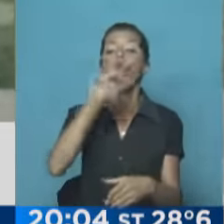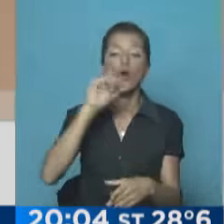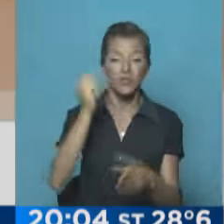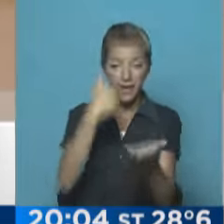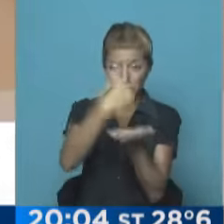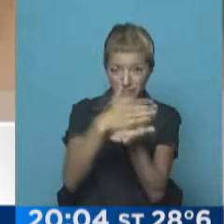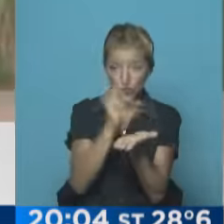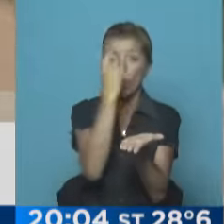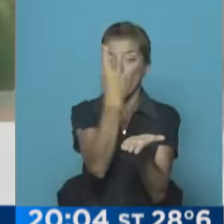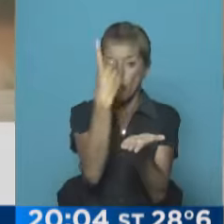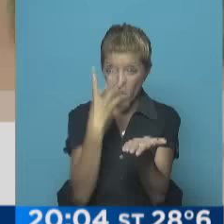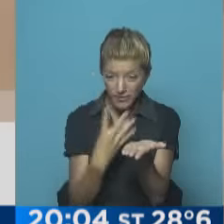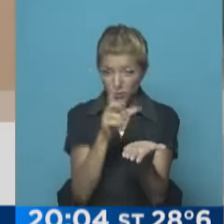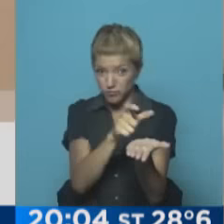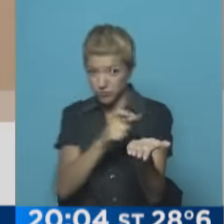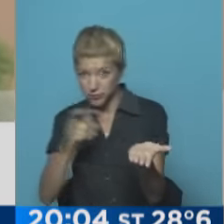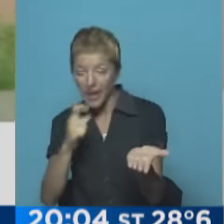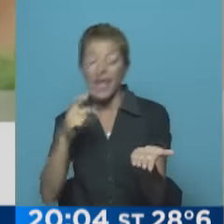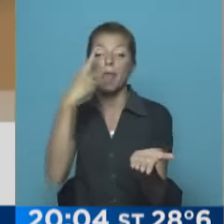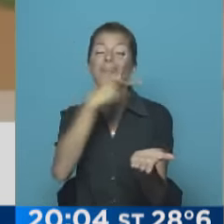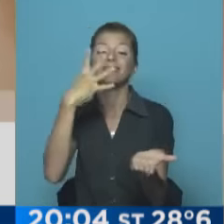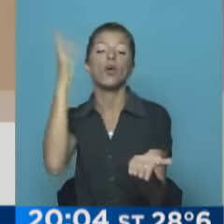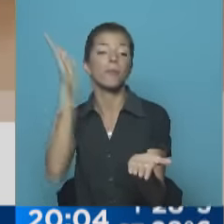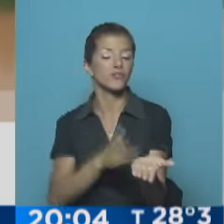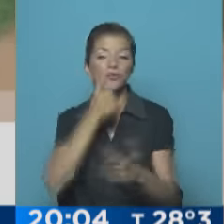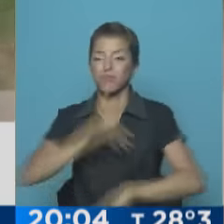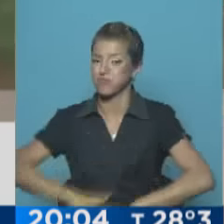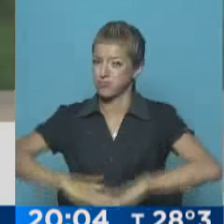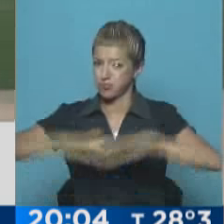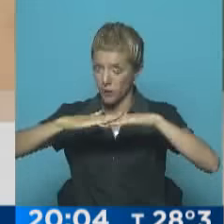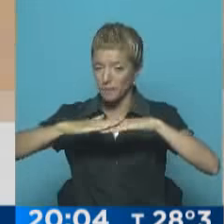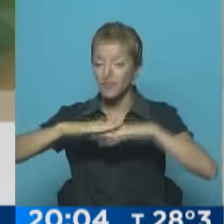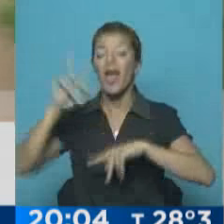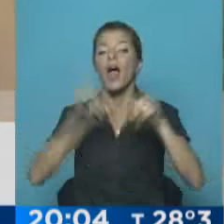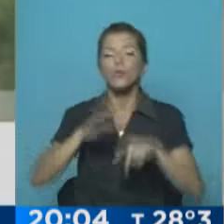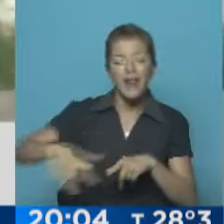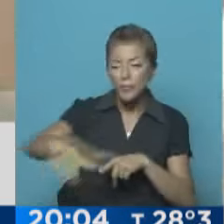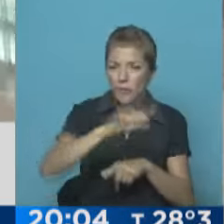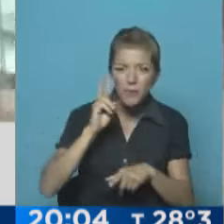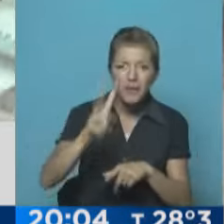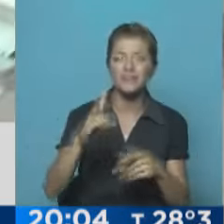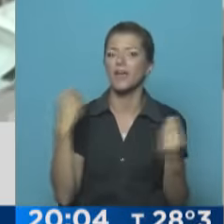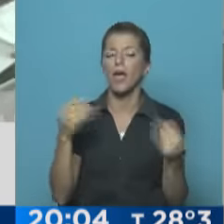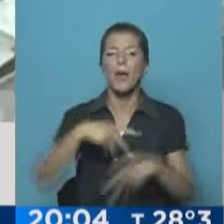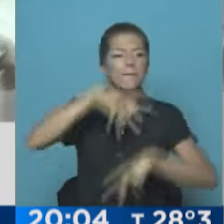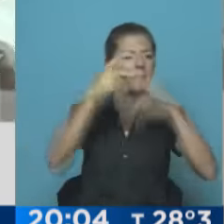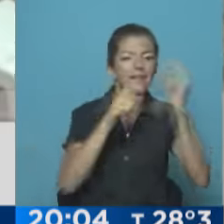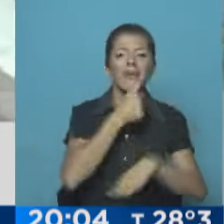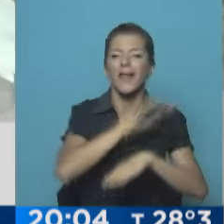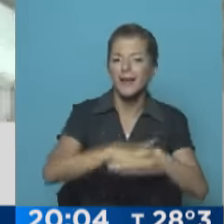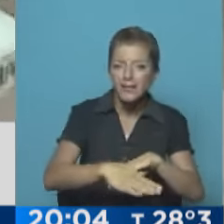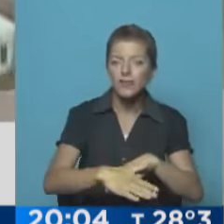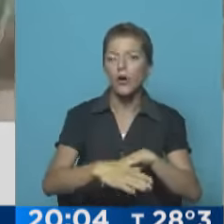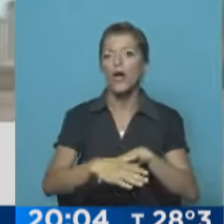aguas. Algunas de sus calles son como brazos del río, pobladas de camalotes con